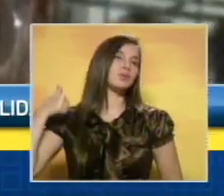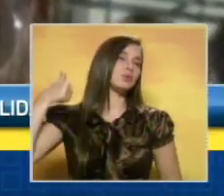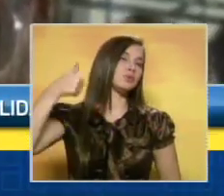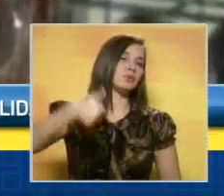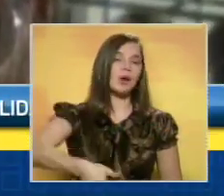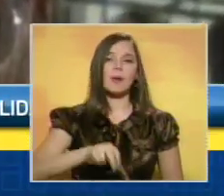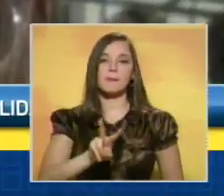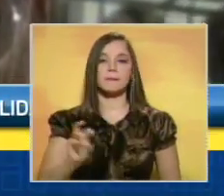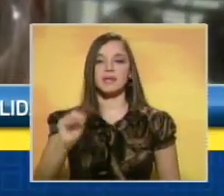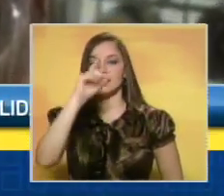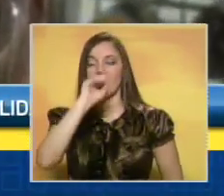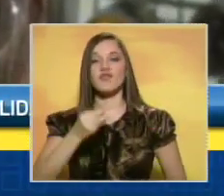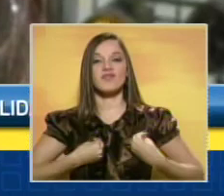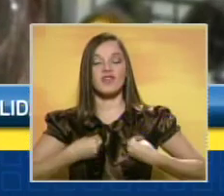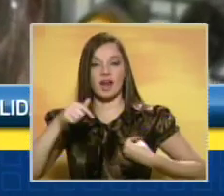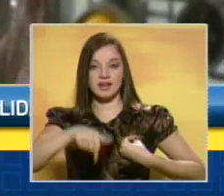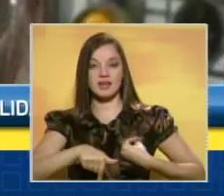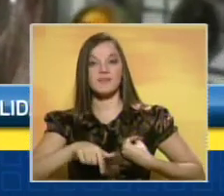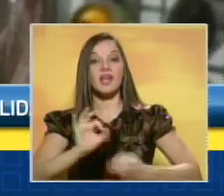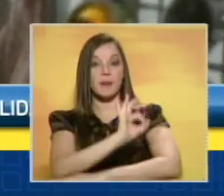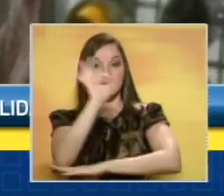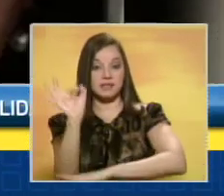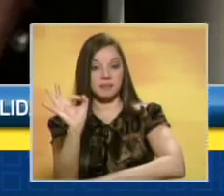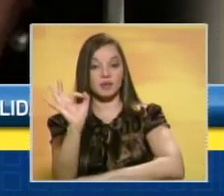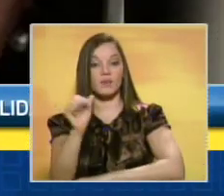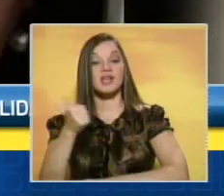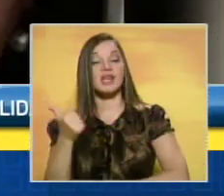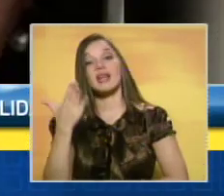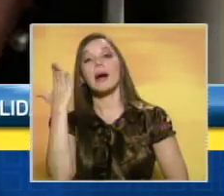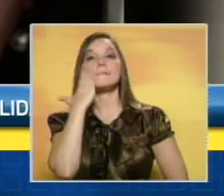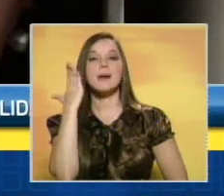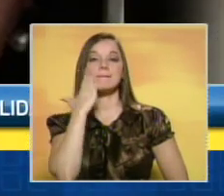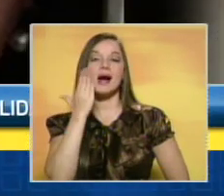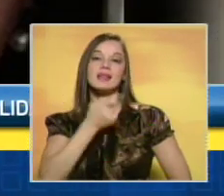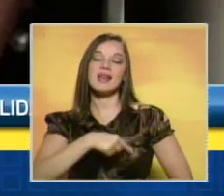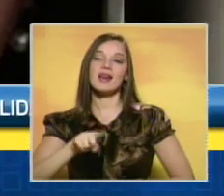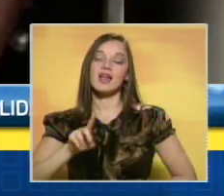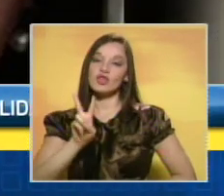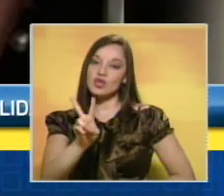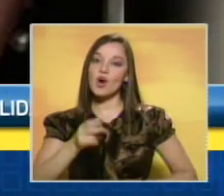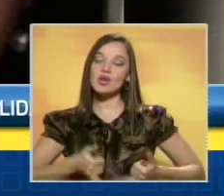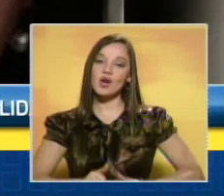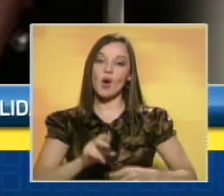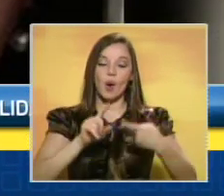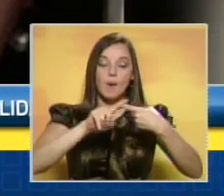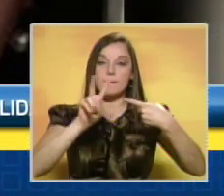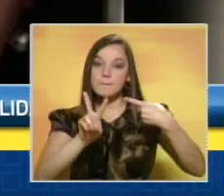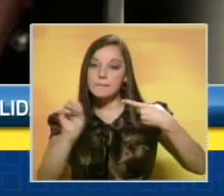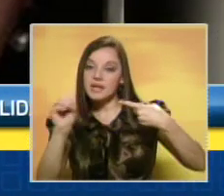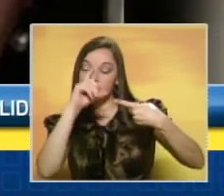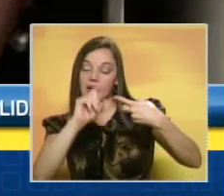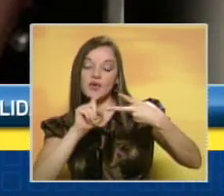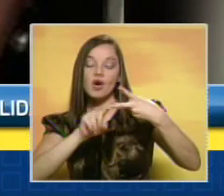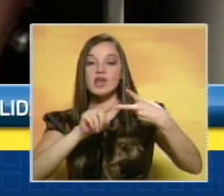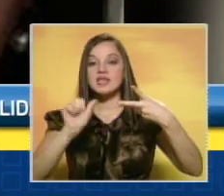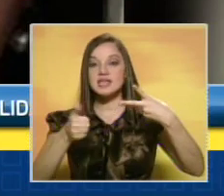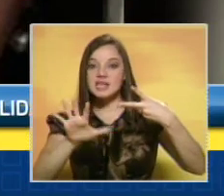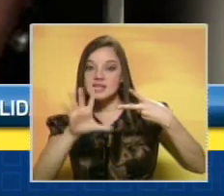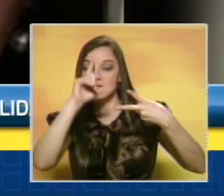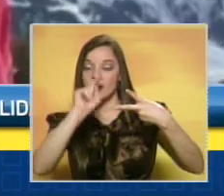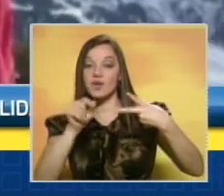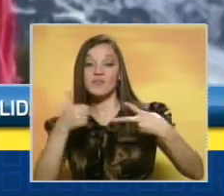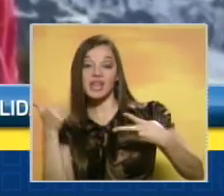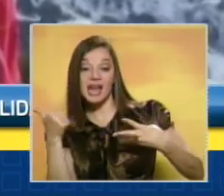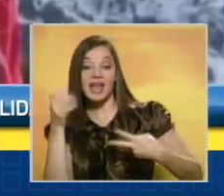20 años, específicamente en la ciudad de Barquisimeto. Era madre de 2 hijos, uno de 20 y otro de 15 años. Trabajaba en el Ministerio de